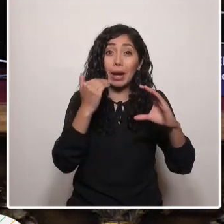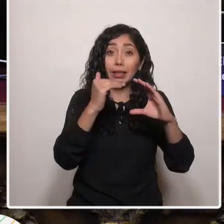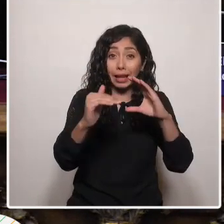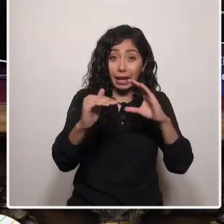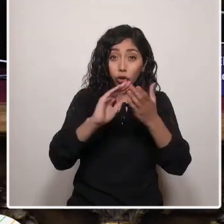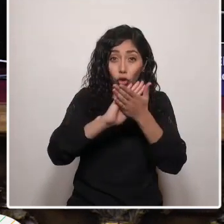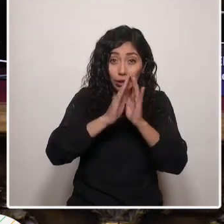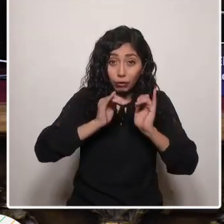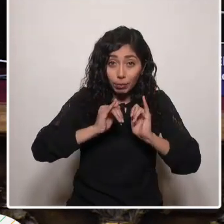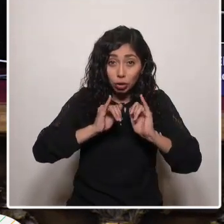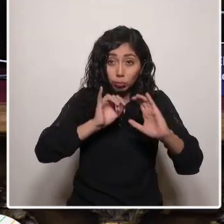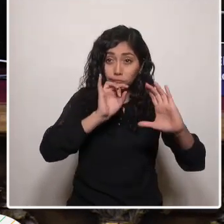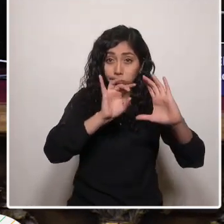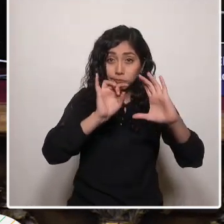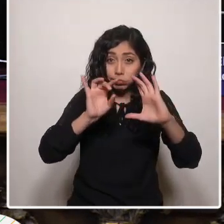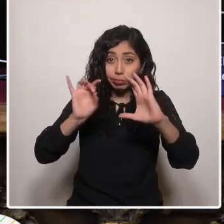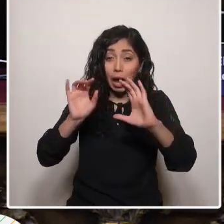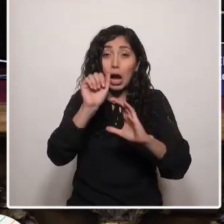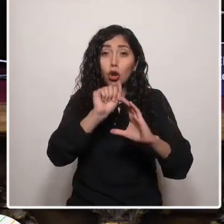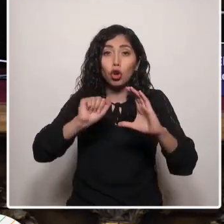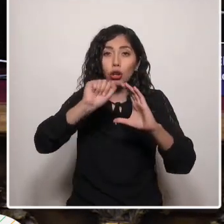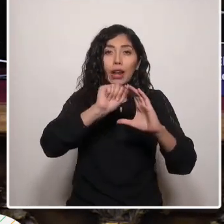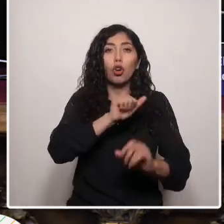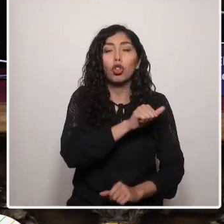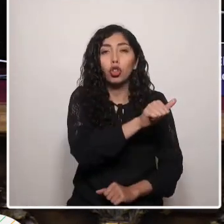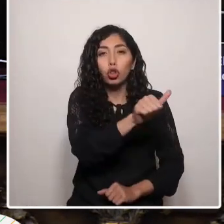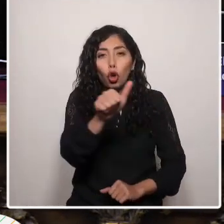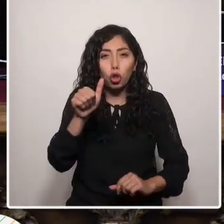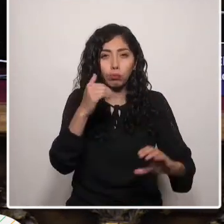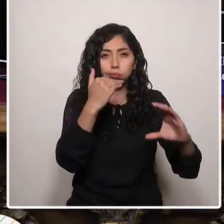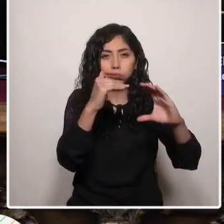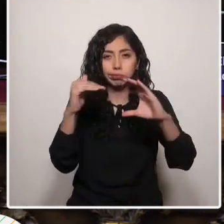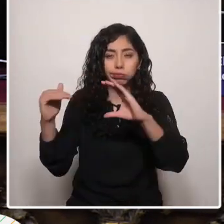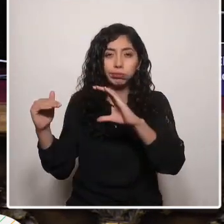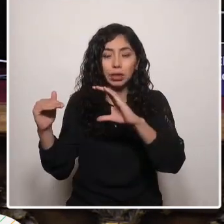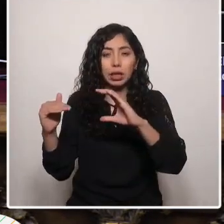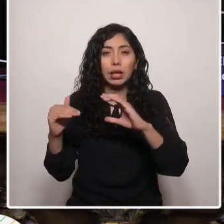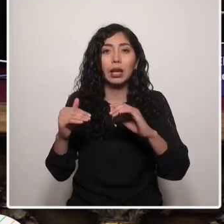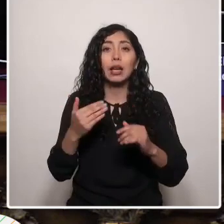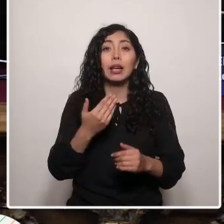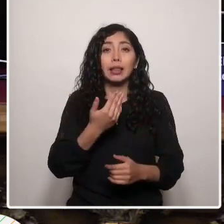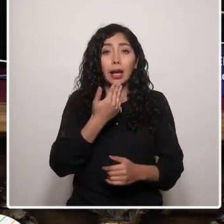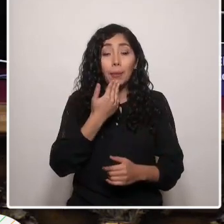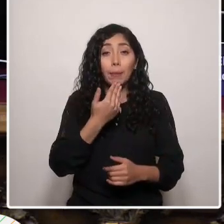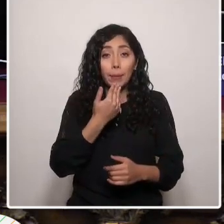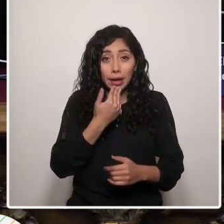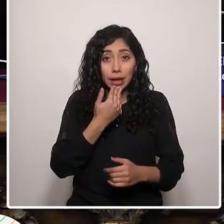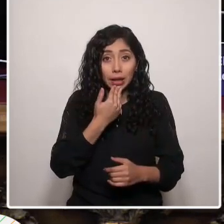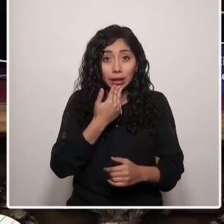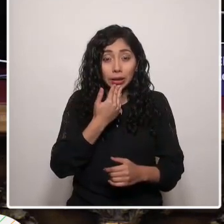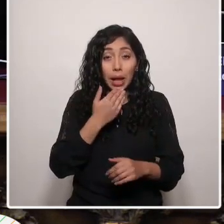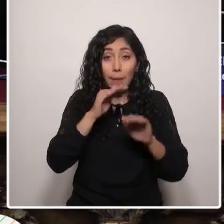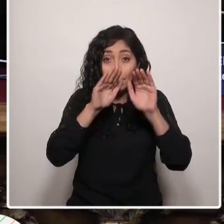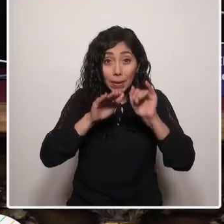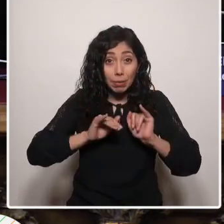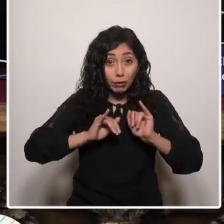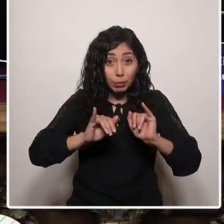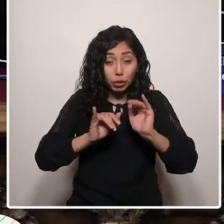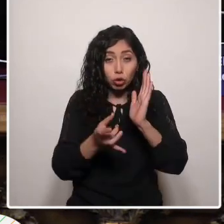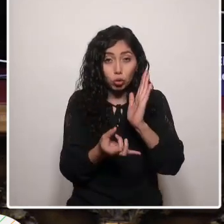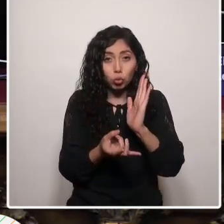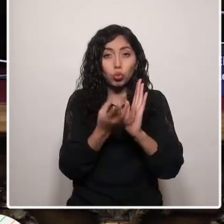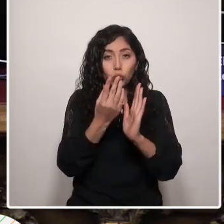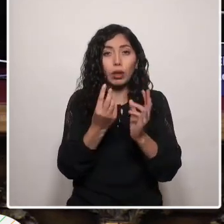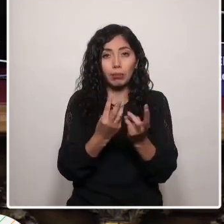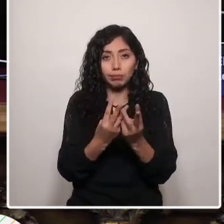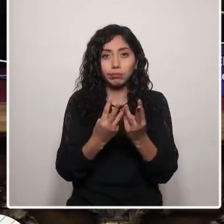a los correos electrónicos de todos y se va a subir la misma información a la página web